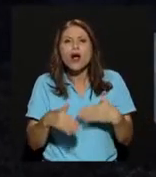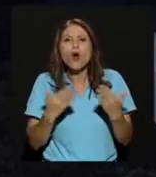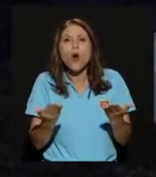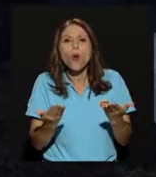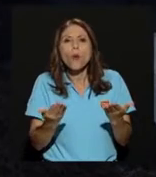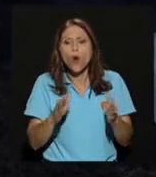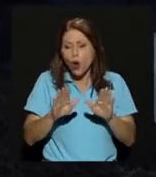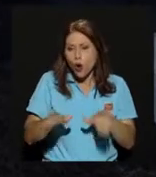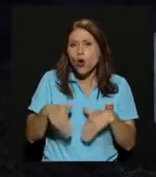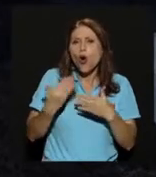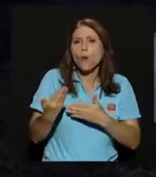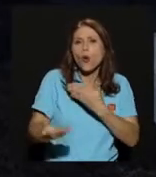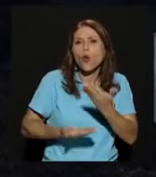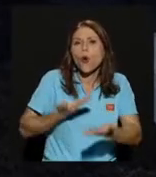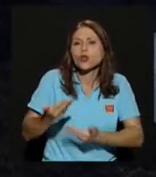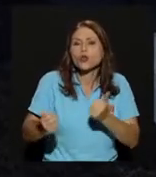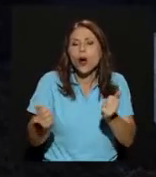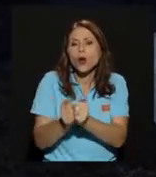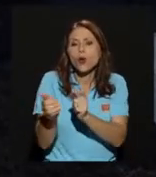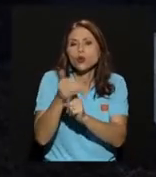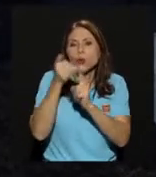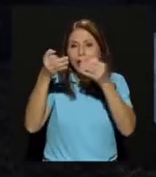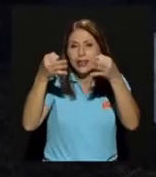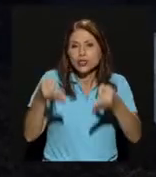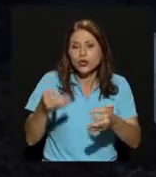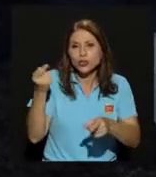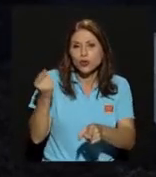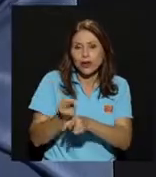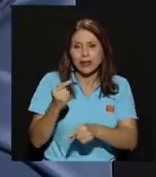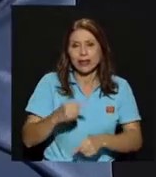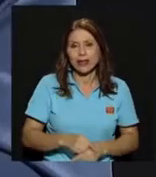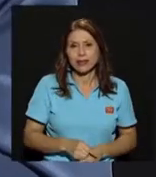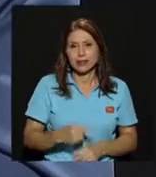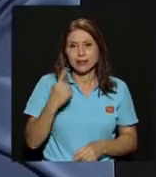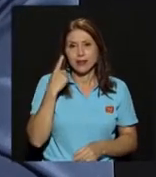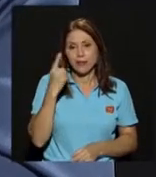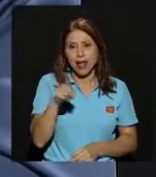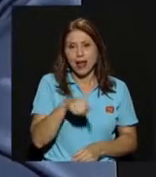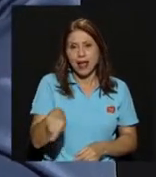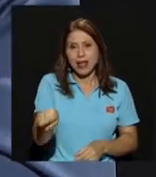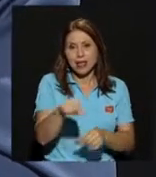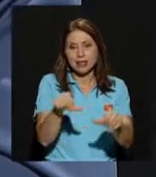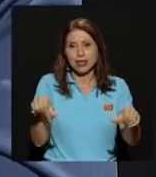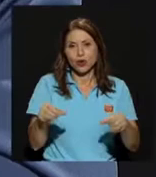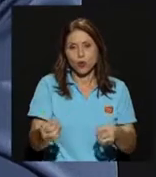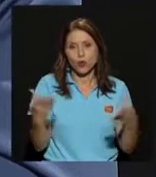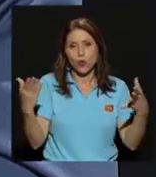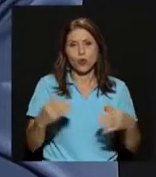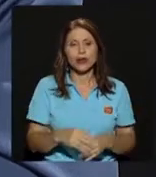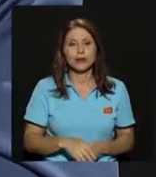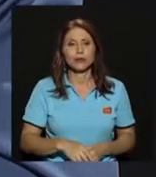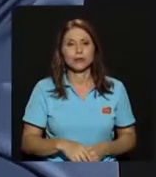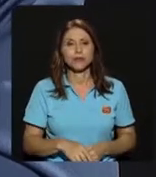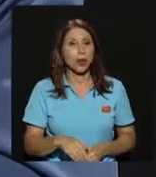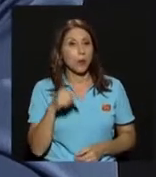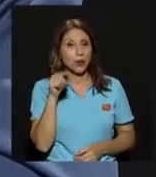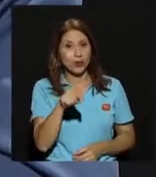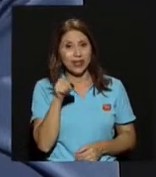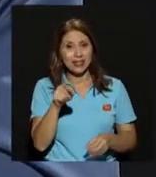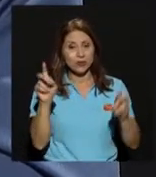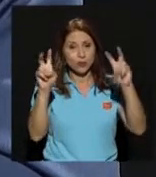decisiones correctas la contraloría al sector público bueno ese es un tema muy